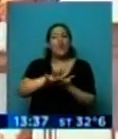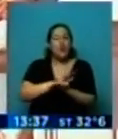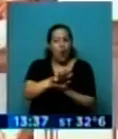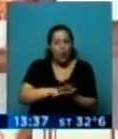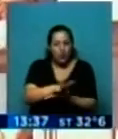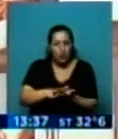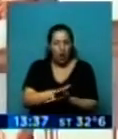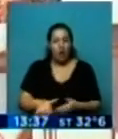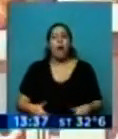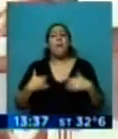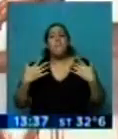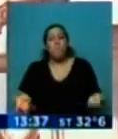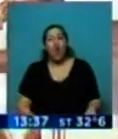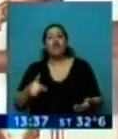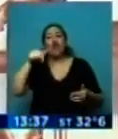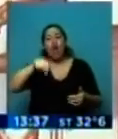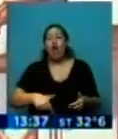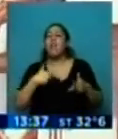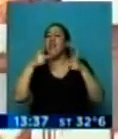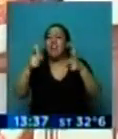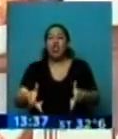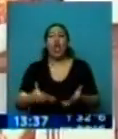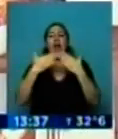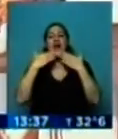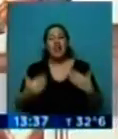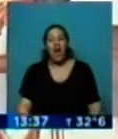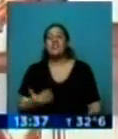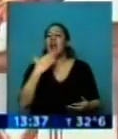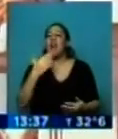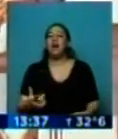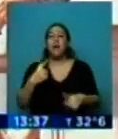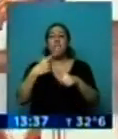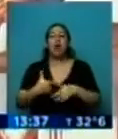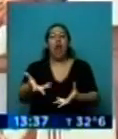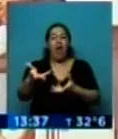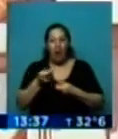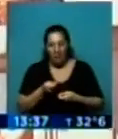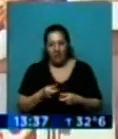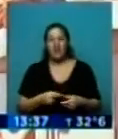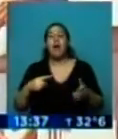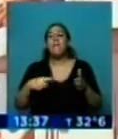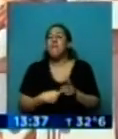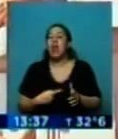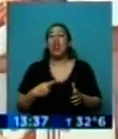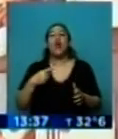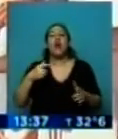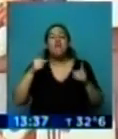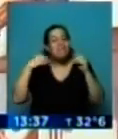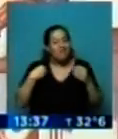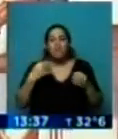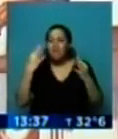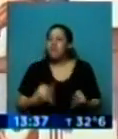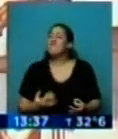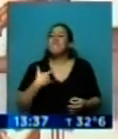resolverlos. Por eso les digo hoy gracias, gracias por acompañarnos, pero más les quiero